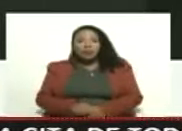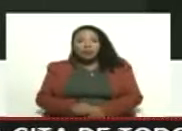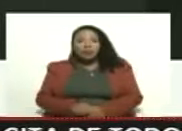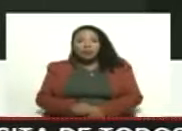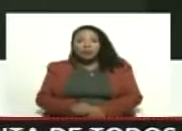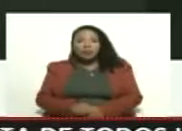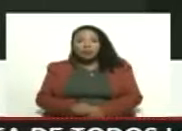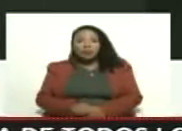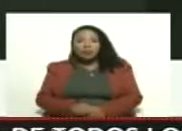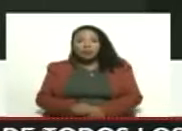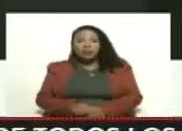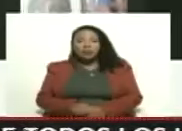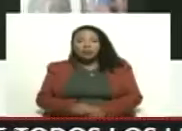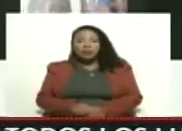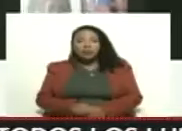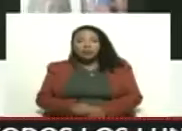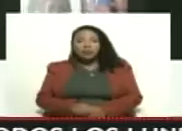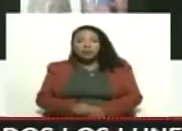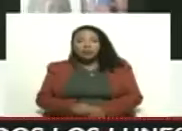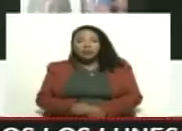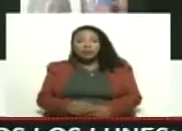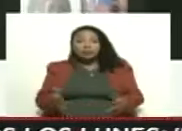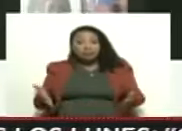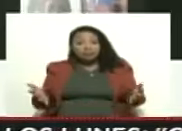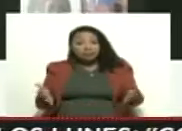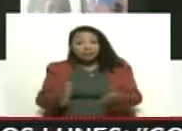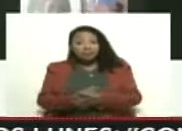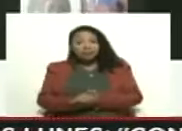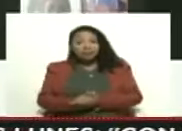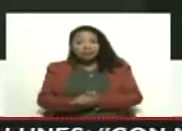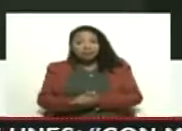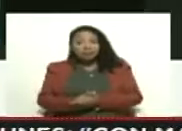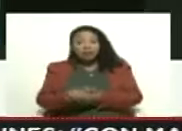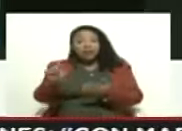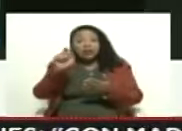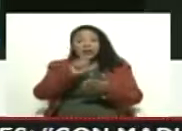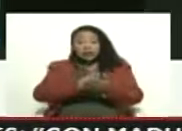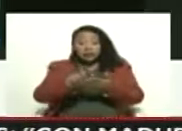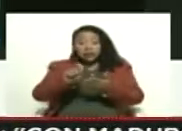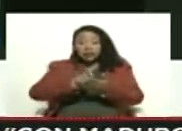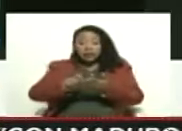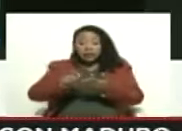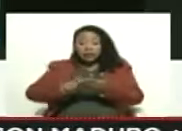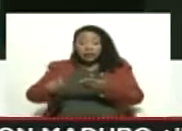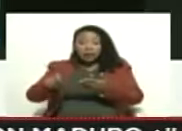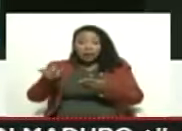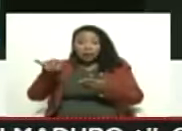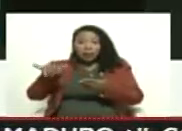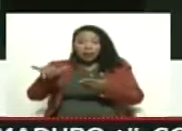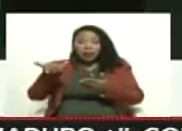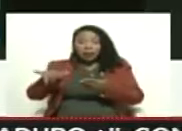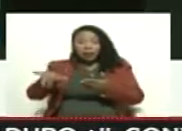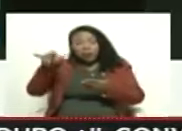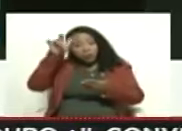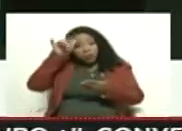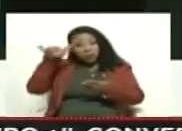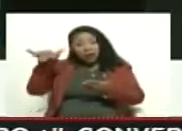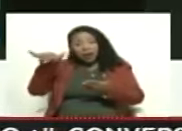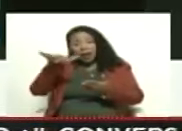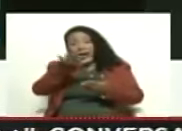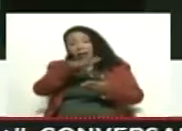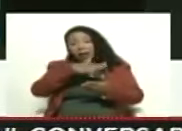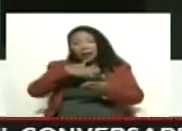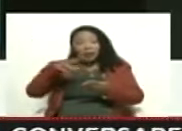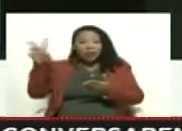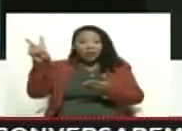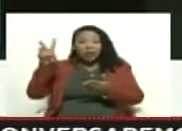extraordinario Ah escrito sí por el poeta Gustavo Pereira el pueblo